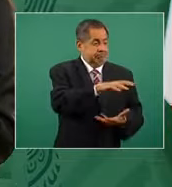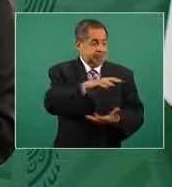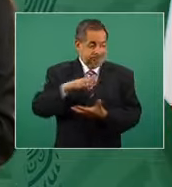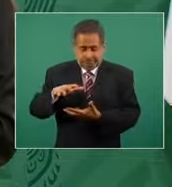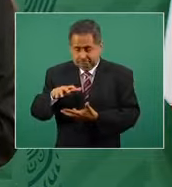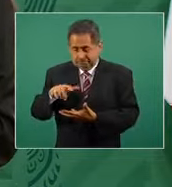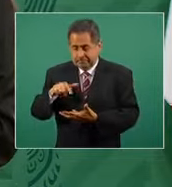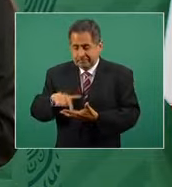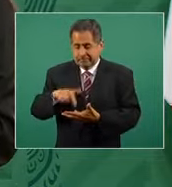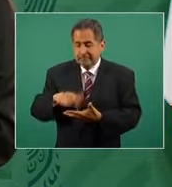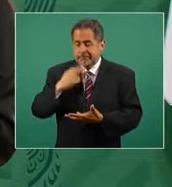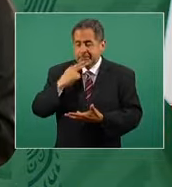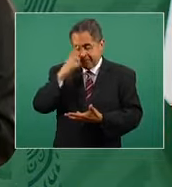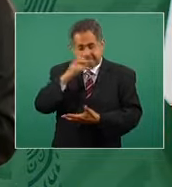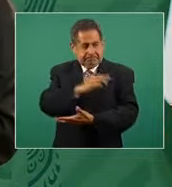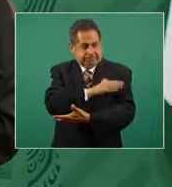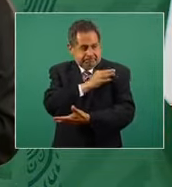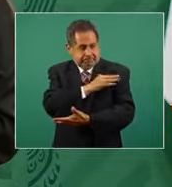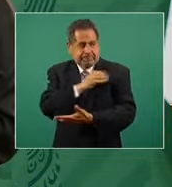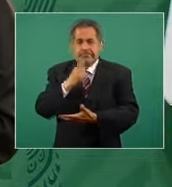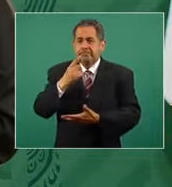son becas.